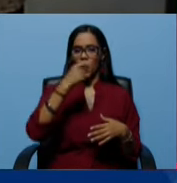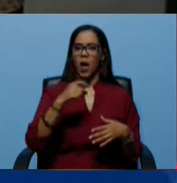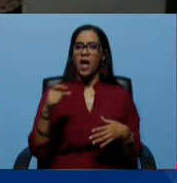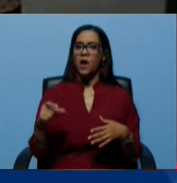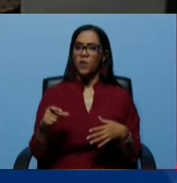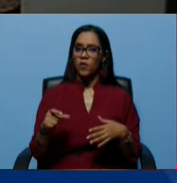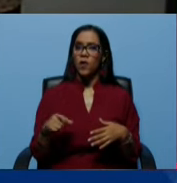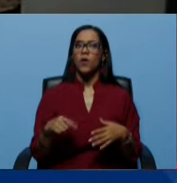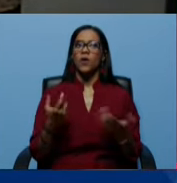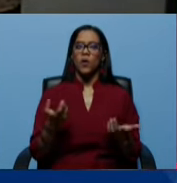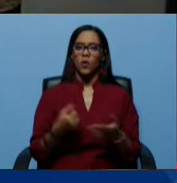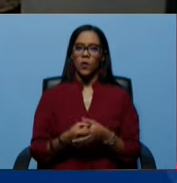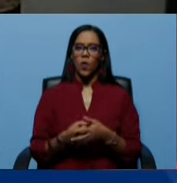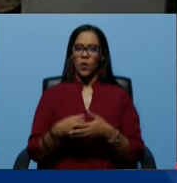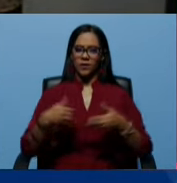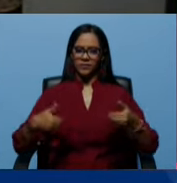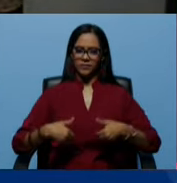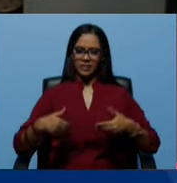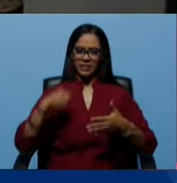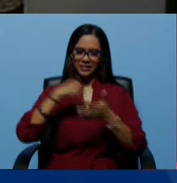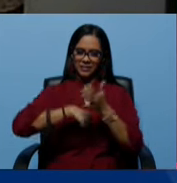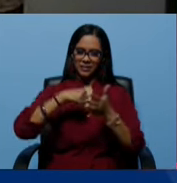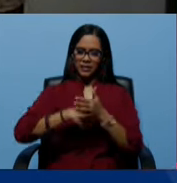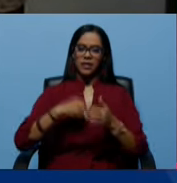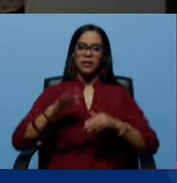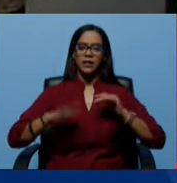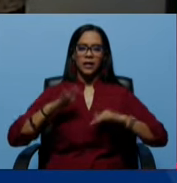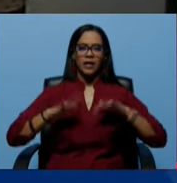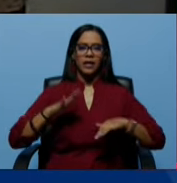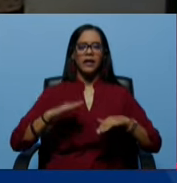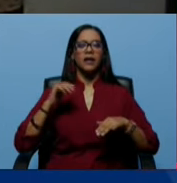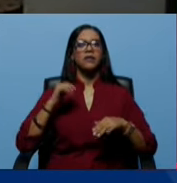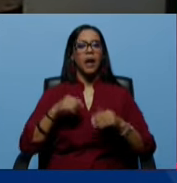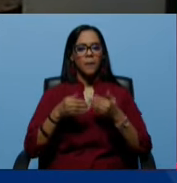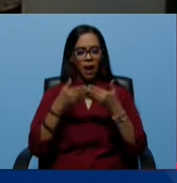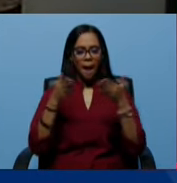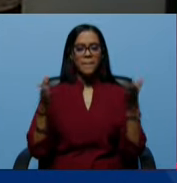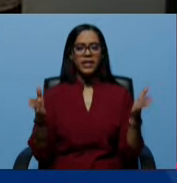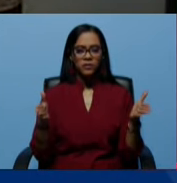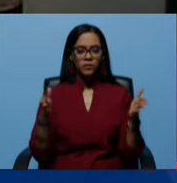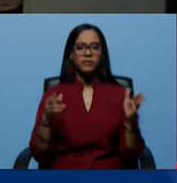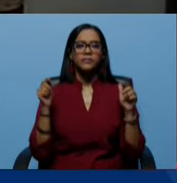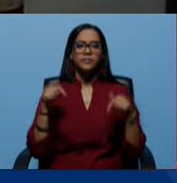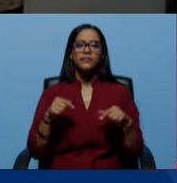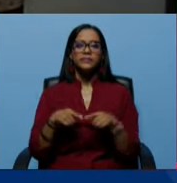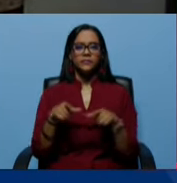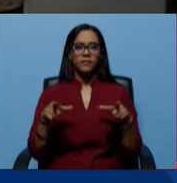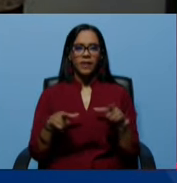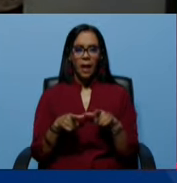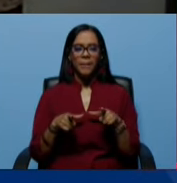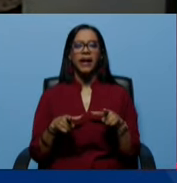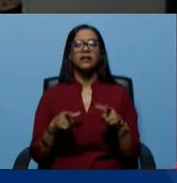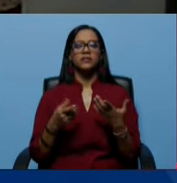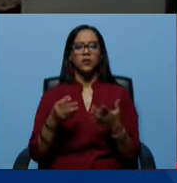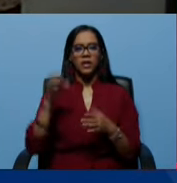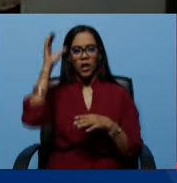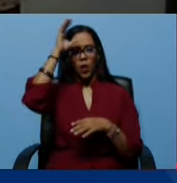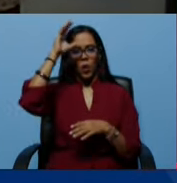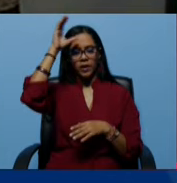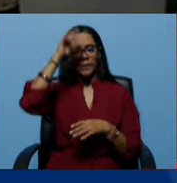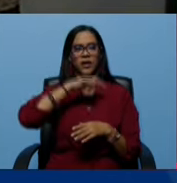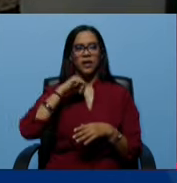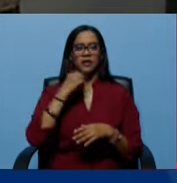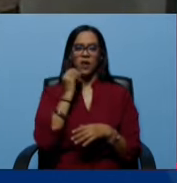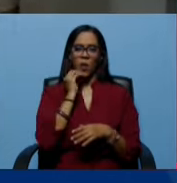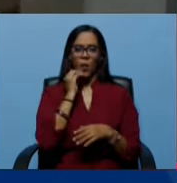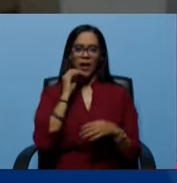con los cimarrones y cimarronas de acá de Barlovento, y damos apertura a este gran espacio de destreza y conocimiento de nuestra